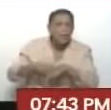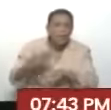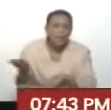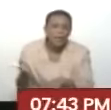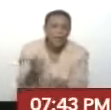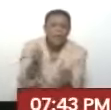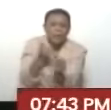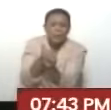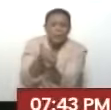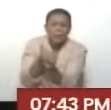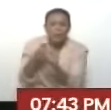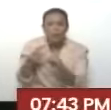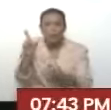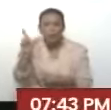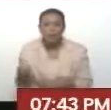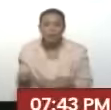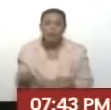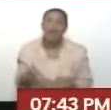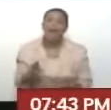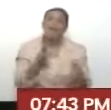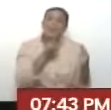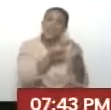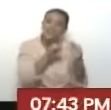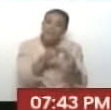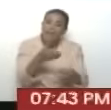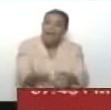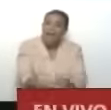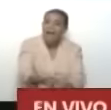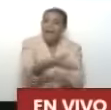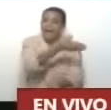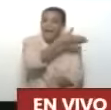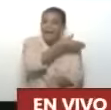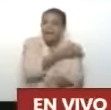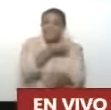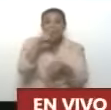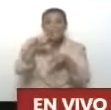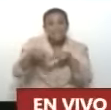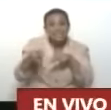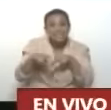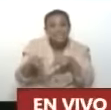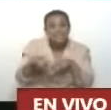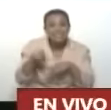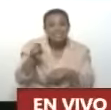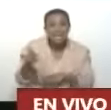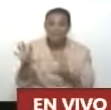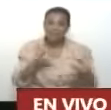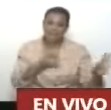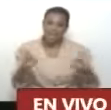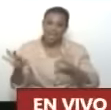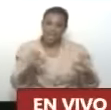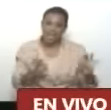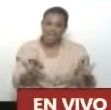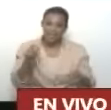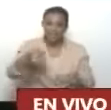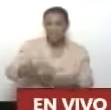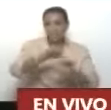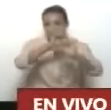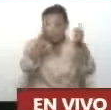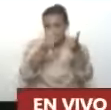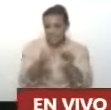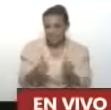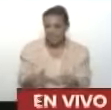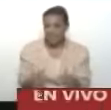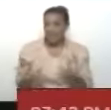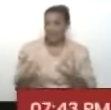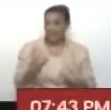Porque yo conocí a María Alexandra en el Teatro Teresa Carreño, en